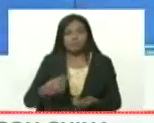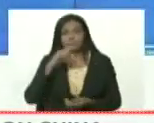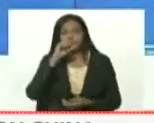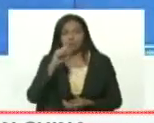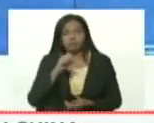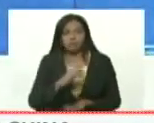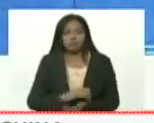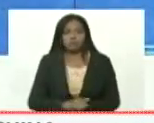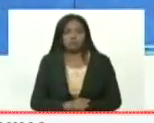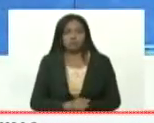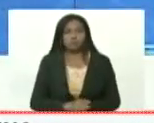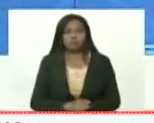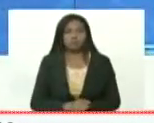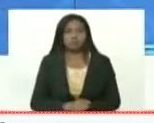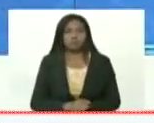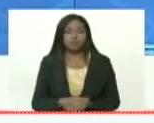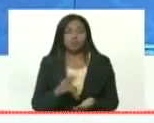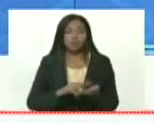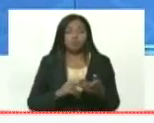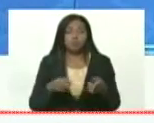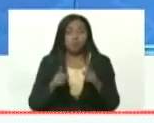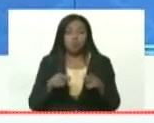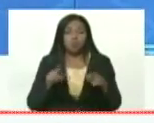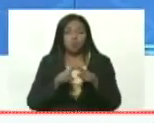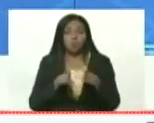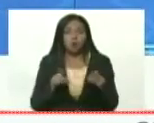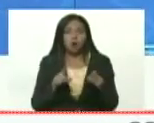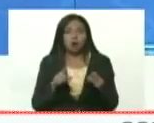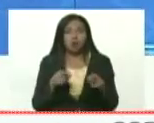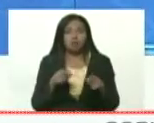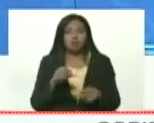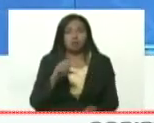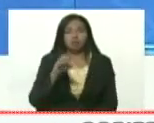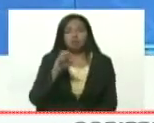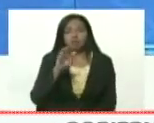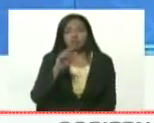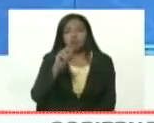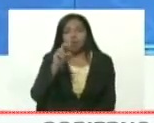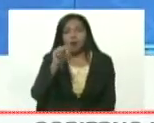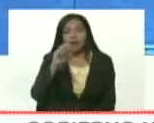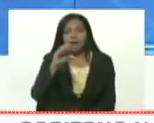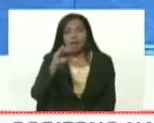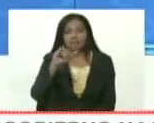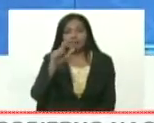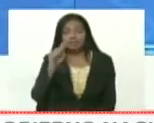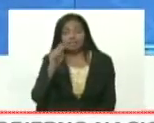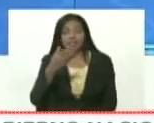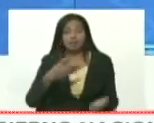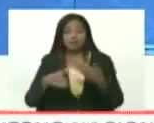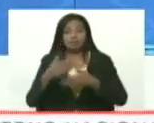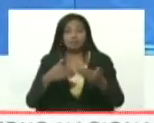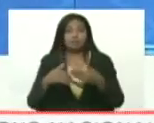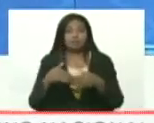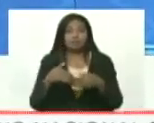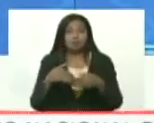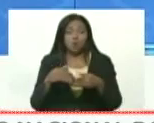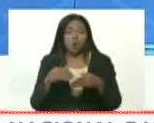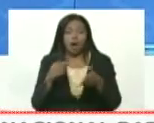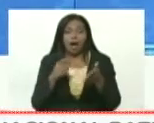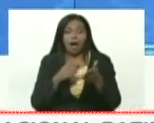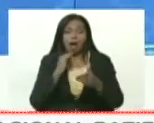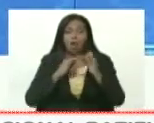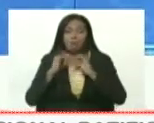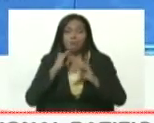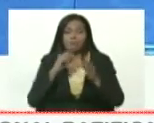Maduro aprobar recursos del FONASIT para los servicios de pesquisas a los